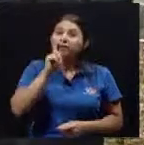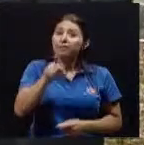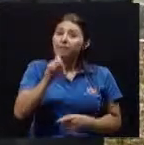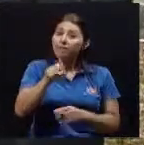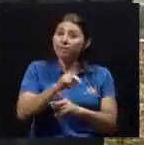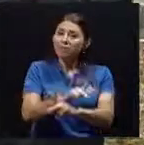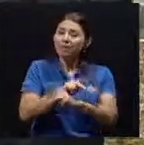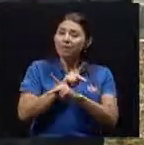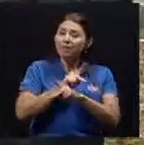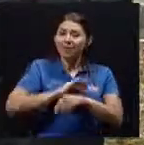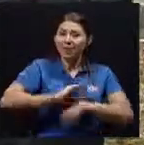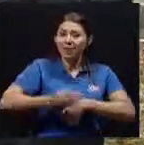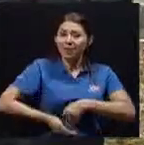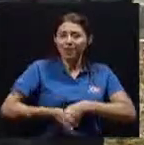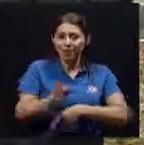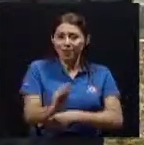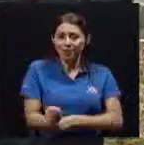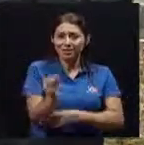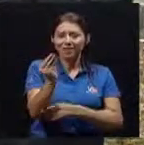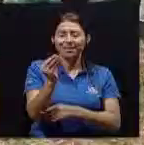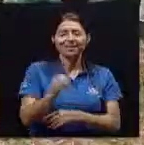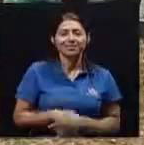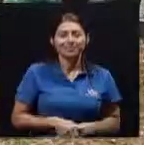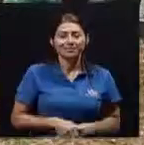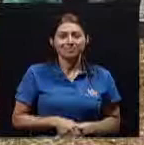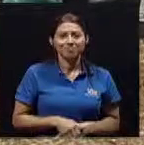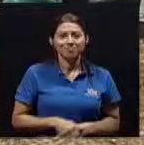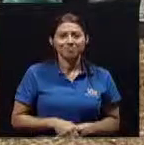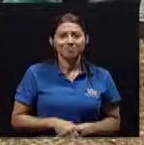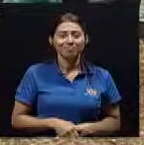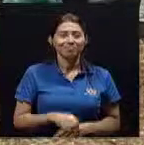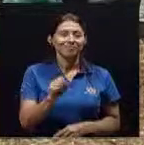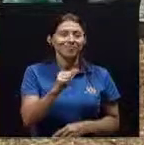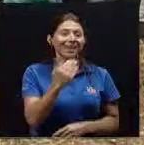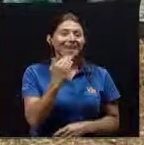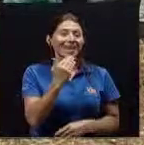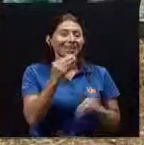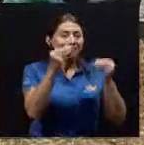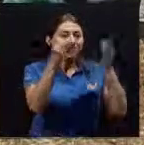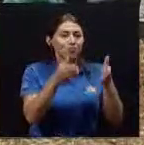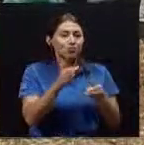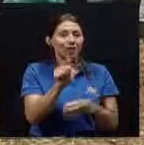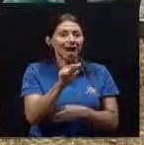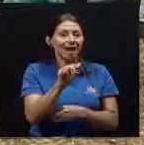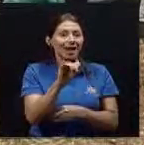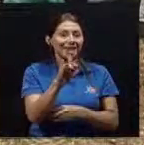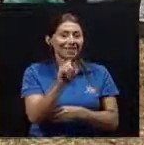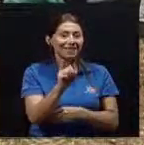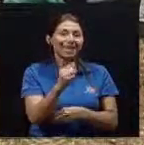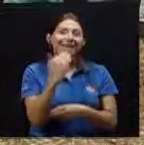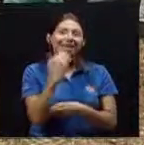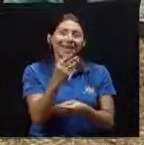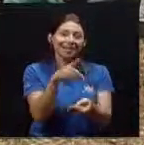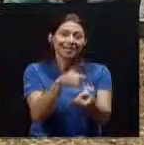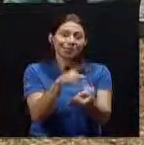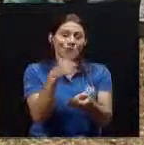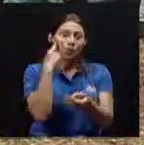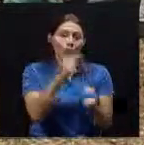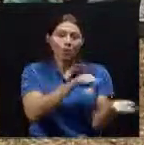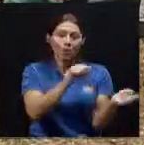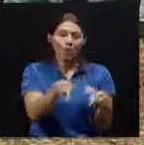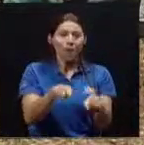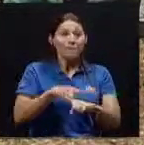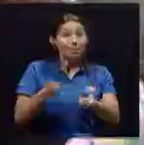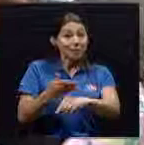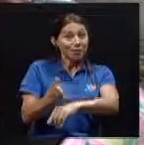prevenir el embarazo en nuestros adolescentes. Gracias a la profesora Naibis, gracias doctor por habernos acompañado, pero antes